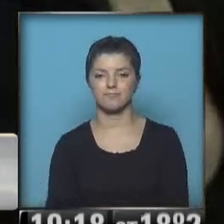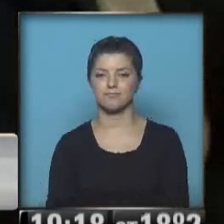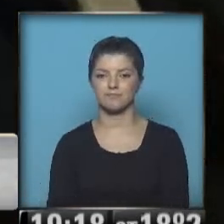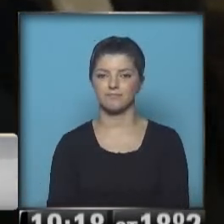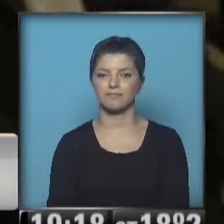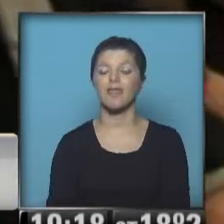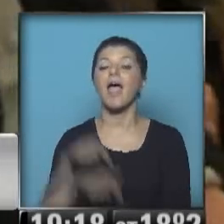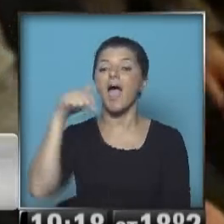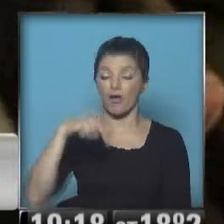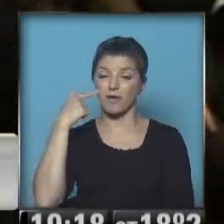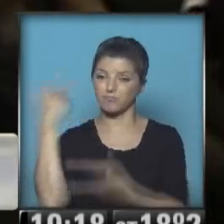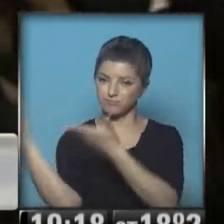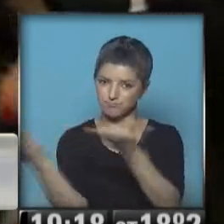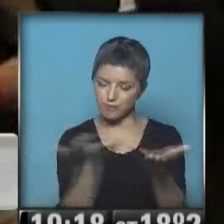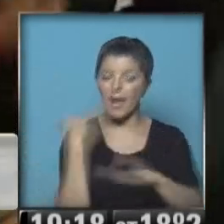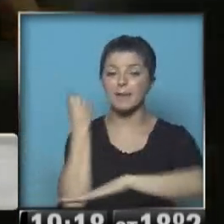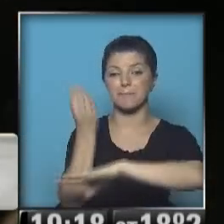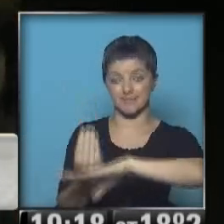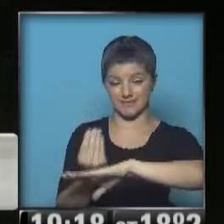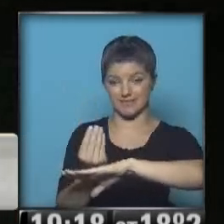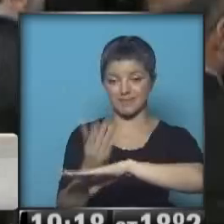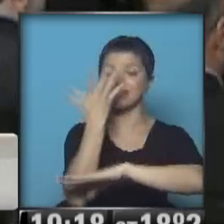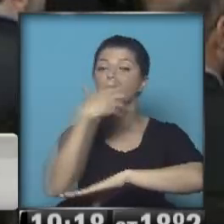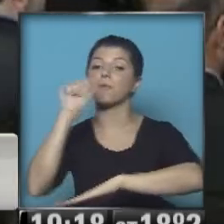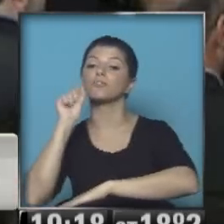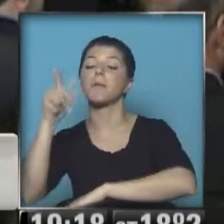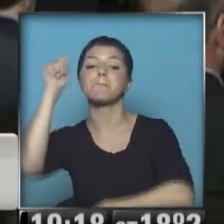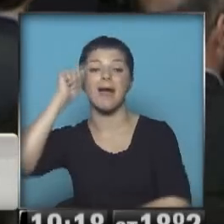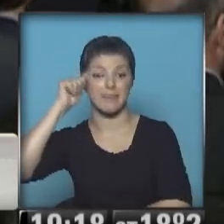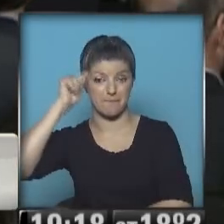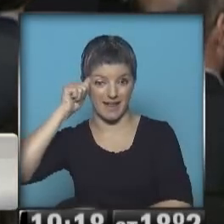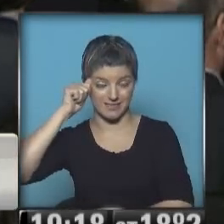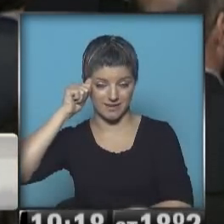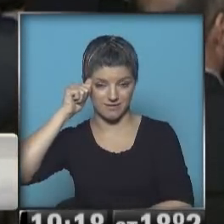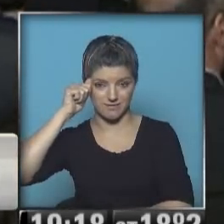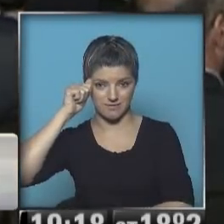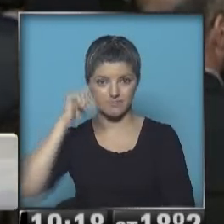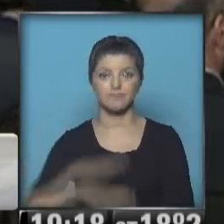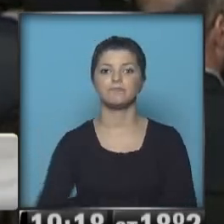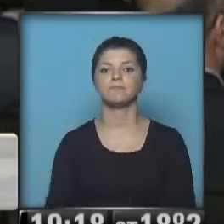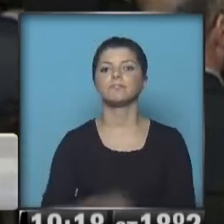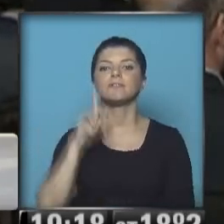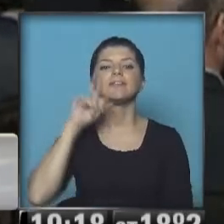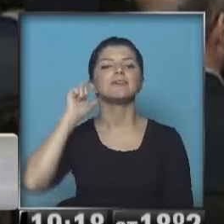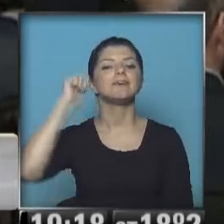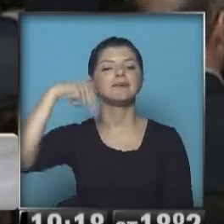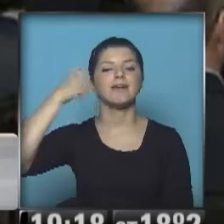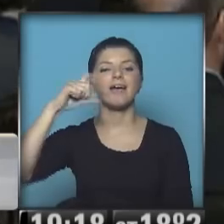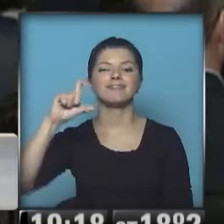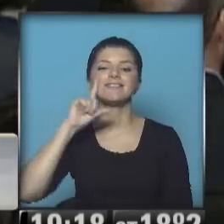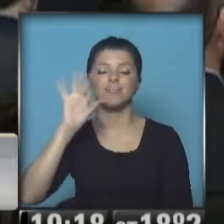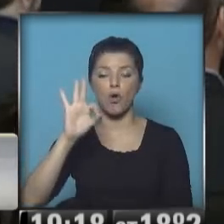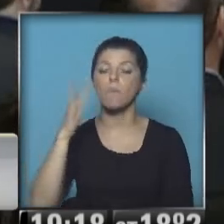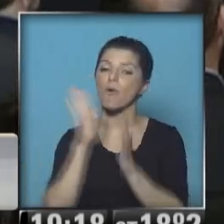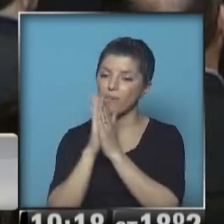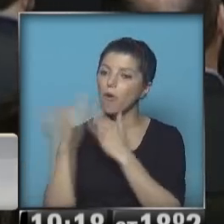Convocamos ahora al señor representante de Transportadora de Mar del Plata, Ignacio Llorente, por favor, a firmar este